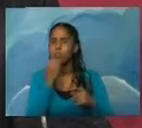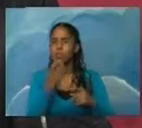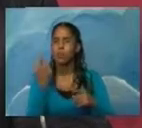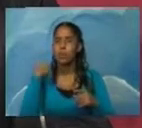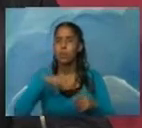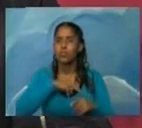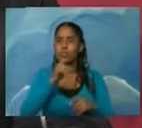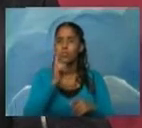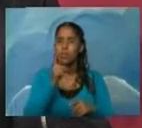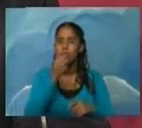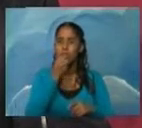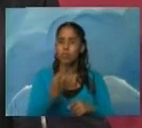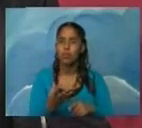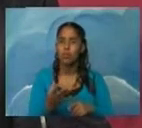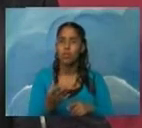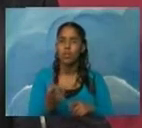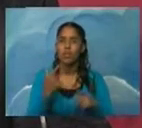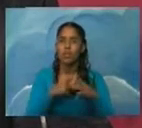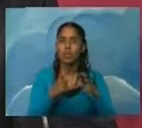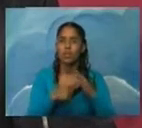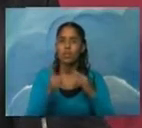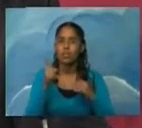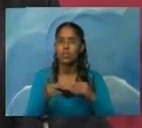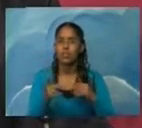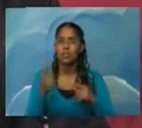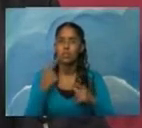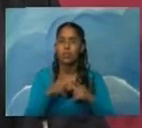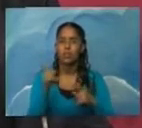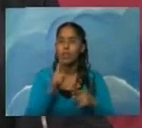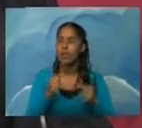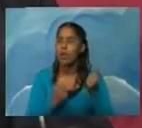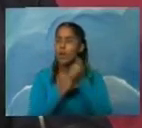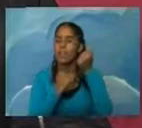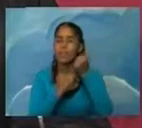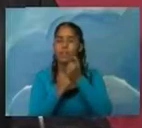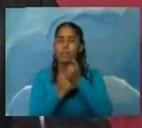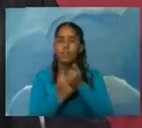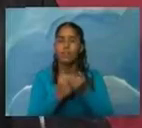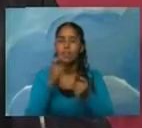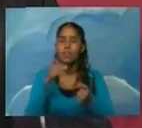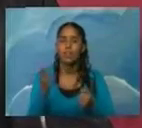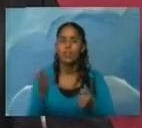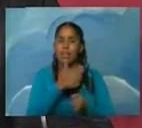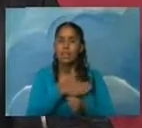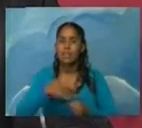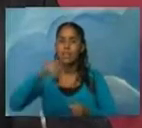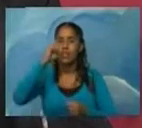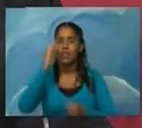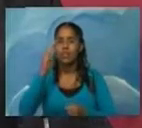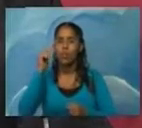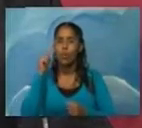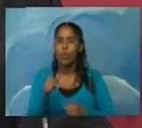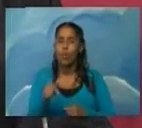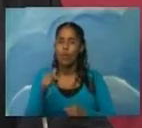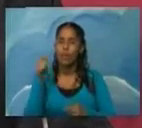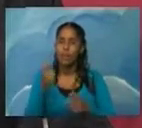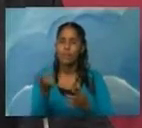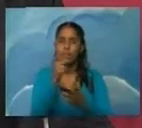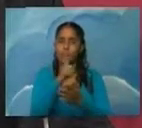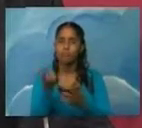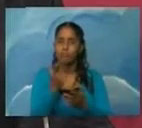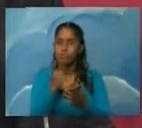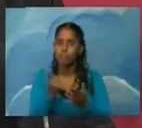convienen. Hay cosas que son lícitas para nosotros, pero que no edifican. Entonces, ¿qué quiere Dios hoy en esta lectura?